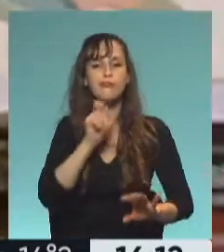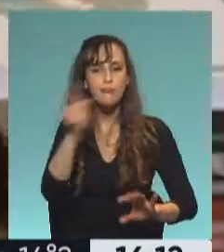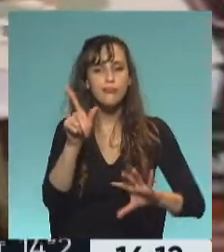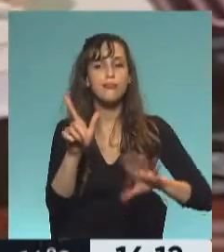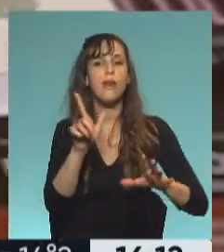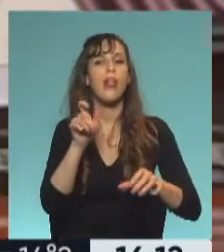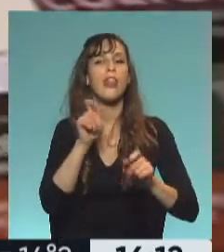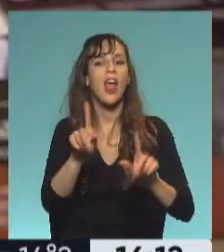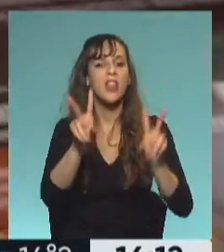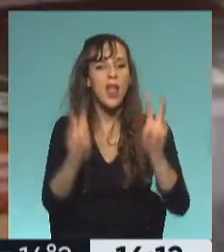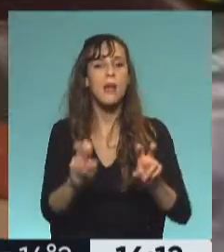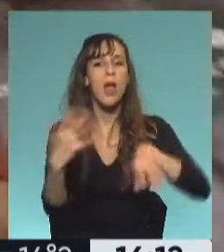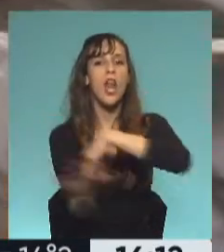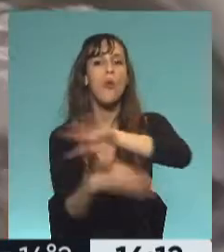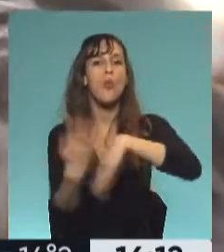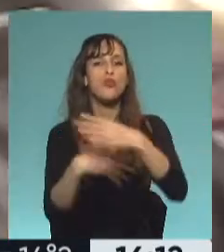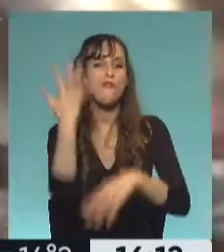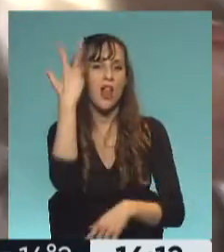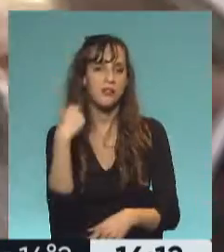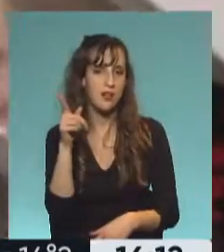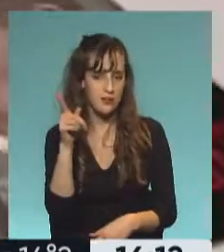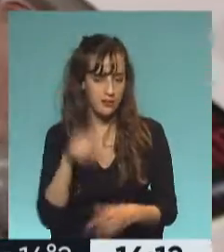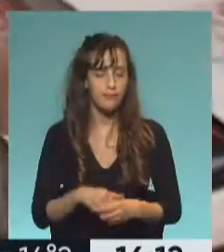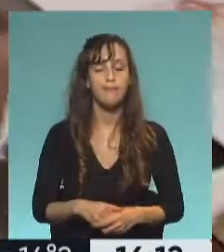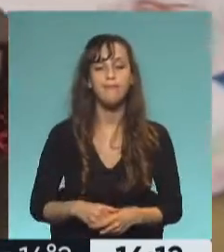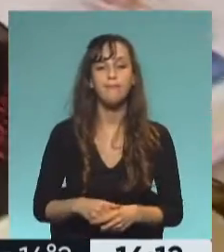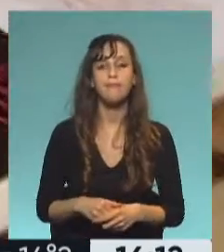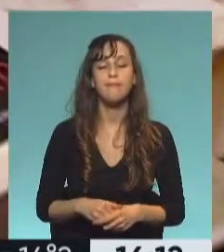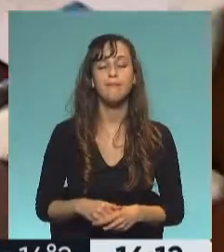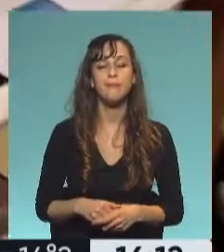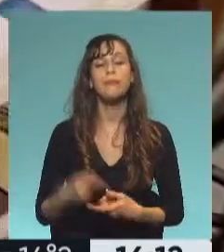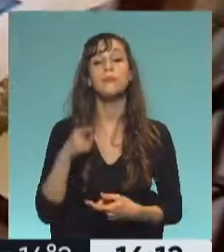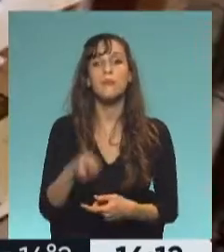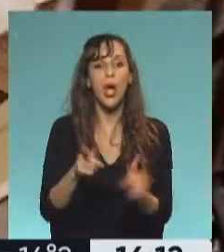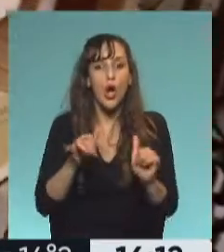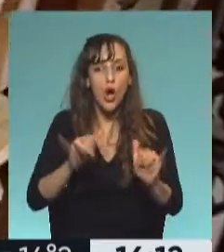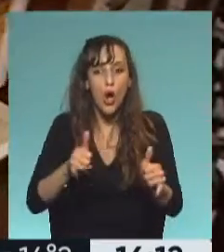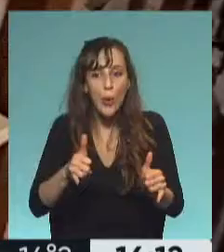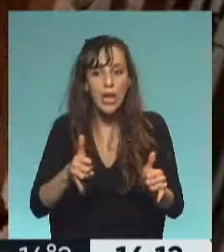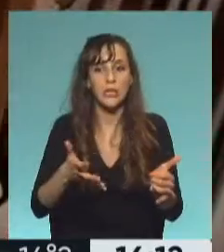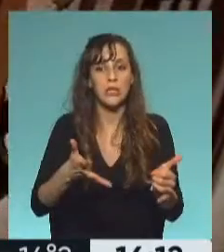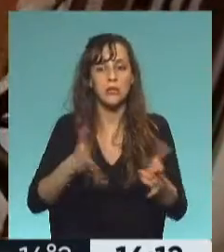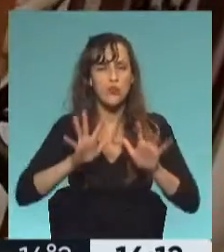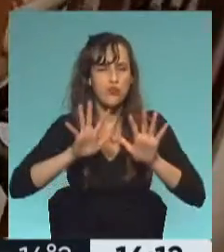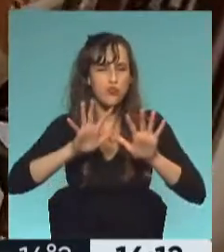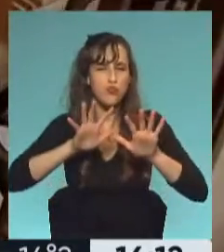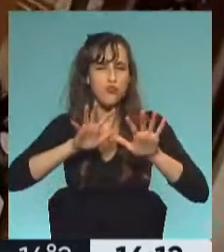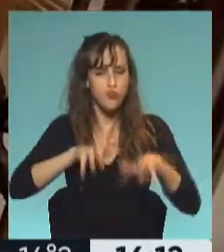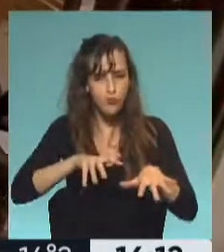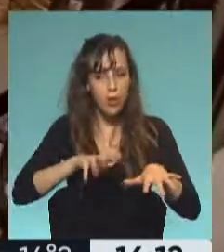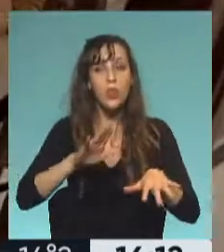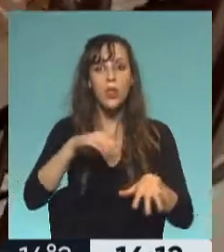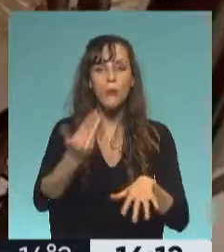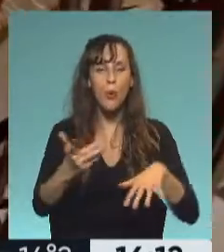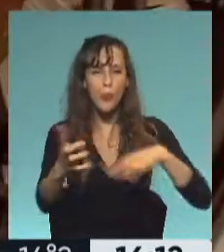de la Revolución Francesa, de Rousseau, Montesquieu y demás. Claro. Estos jóvenes armaban grandes polémicas acá y después se cruzaban, si